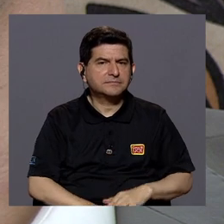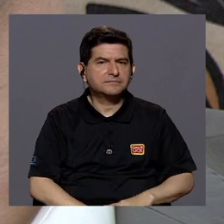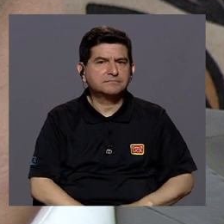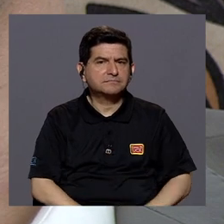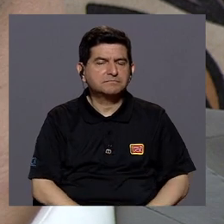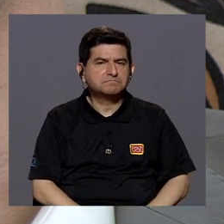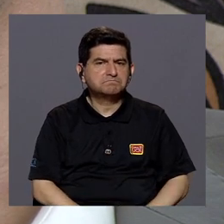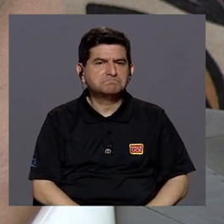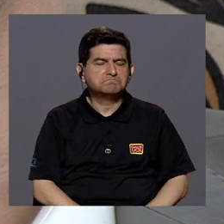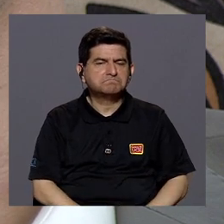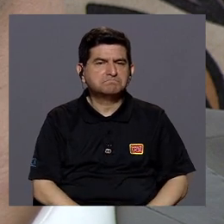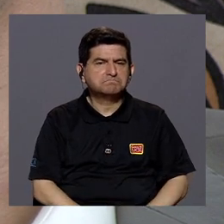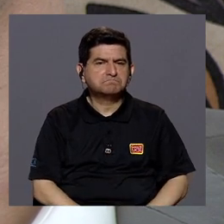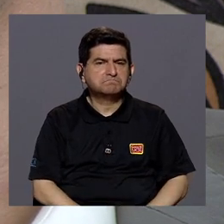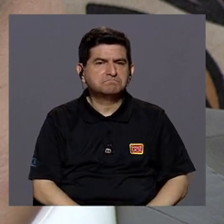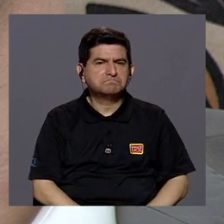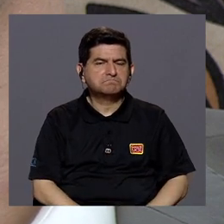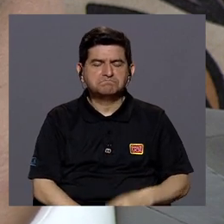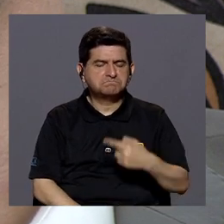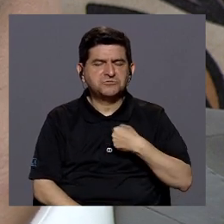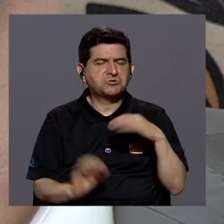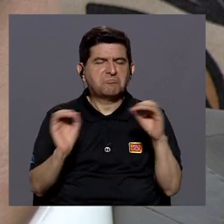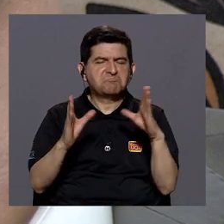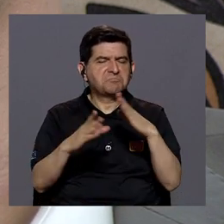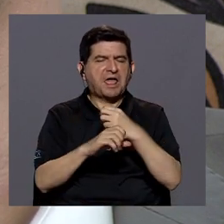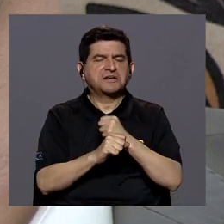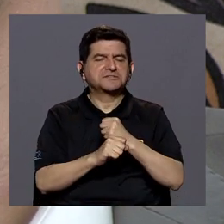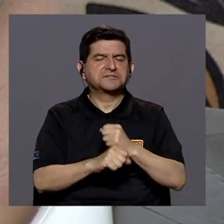ya no va a aparecer, no voy a hacer nada.